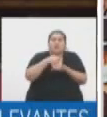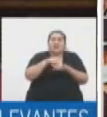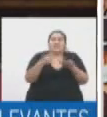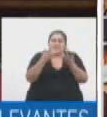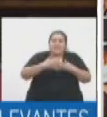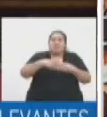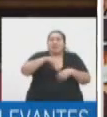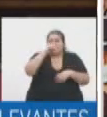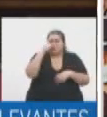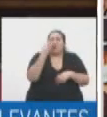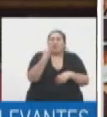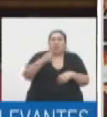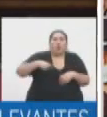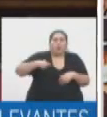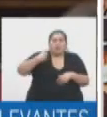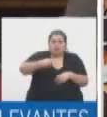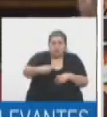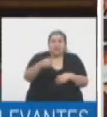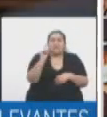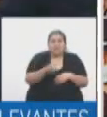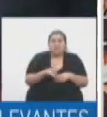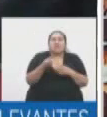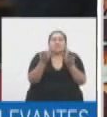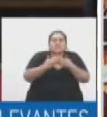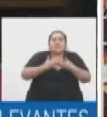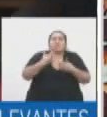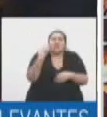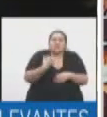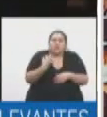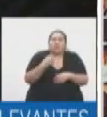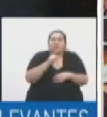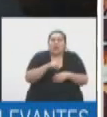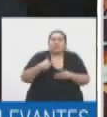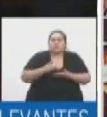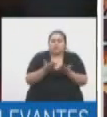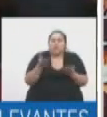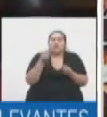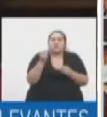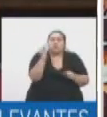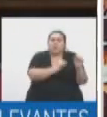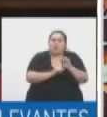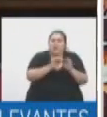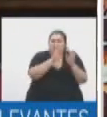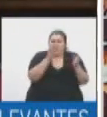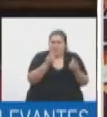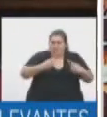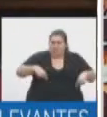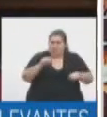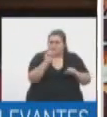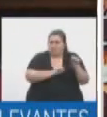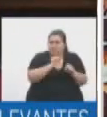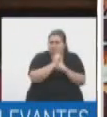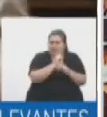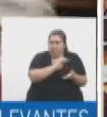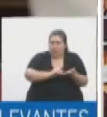para que realmente eso ocurra bueno rápidamente rápidamente Vamos a repasar si le parece Roger lo que va a